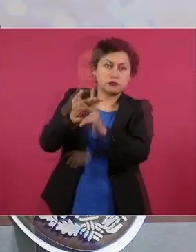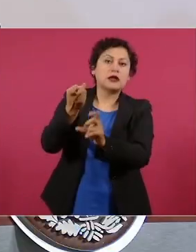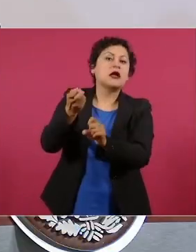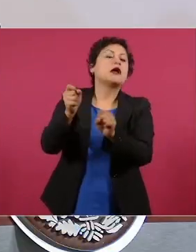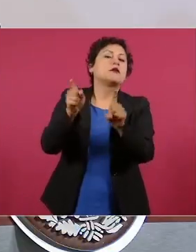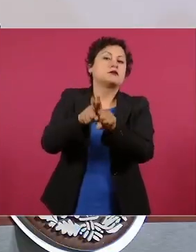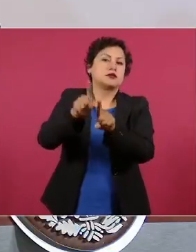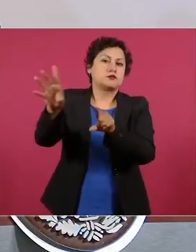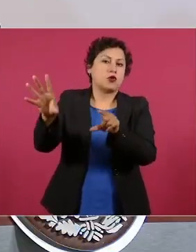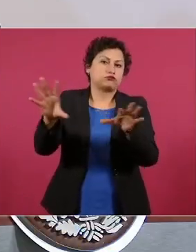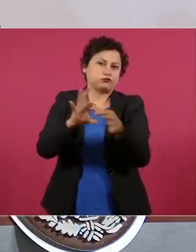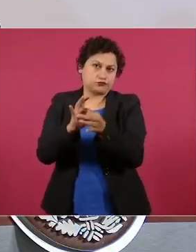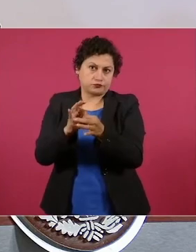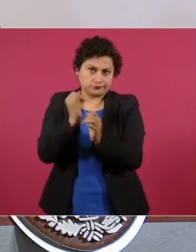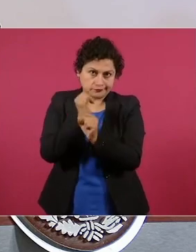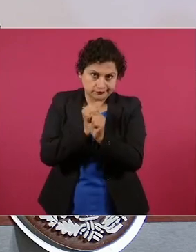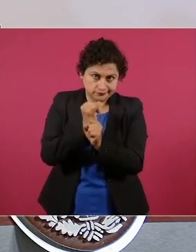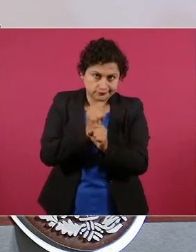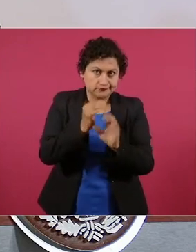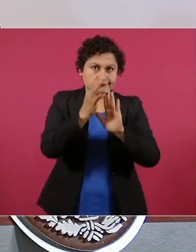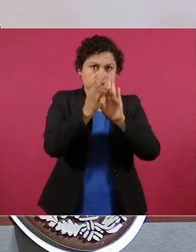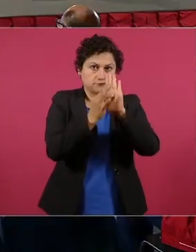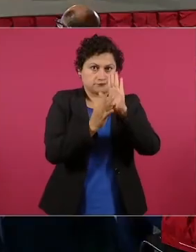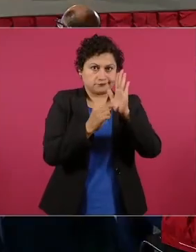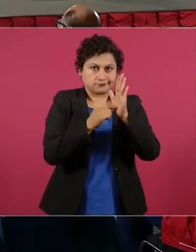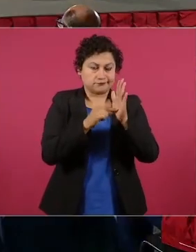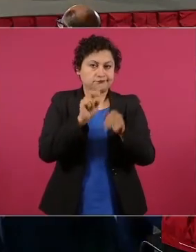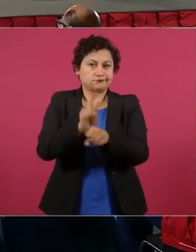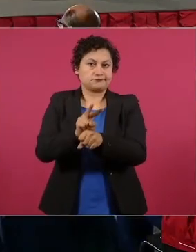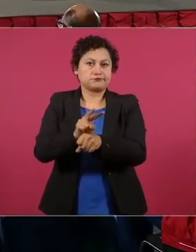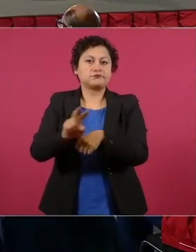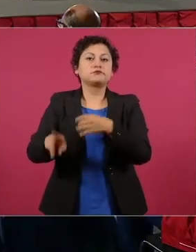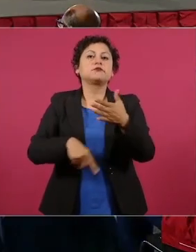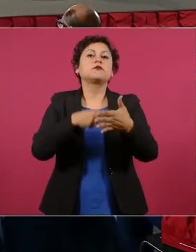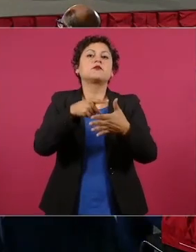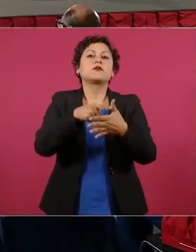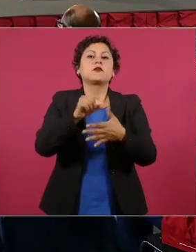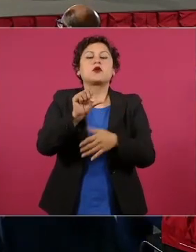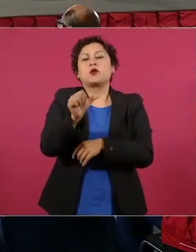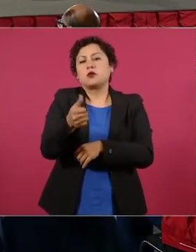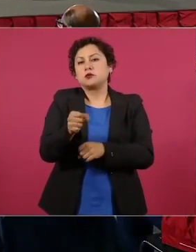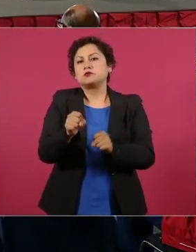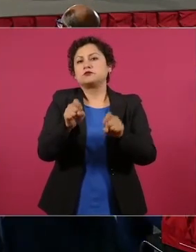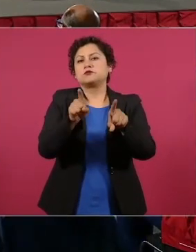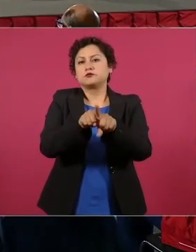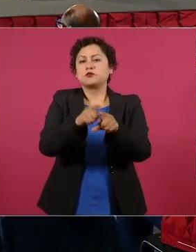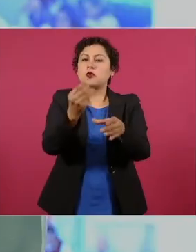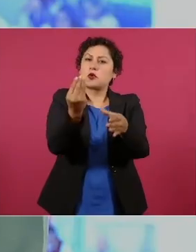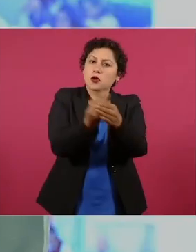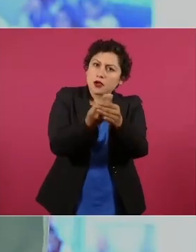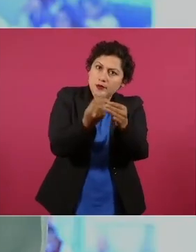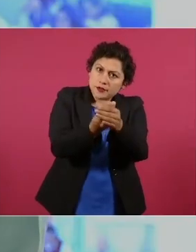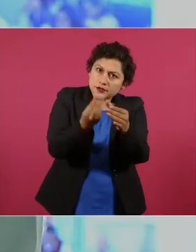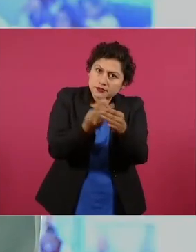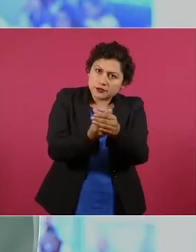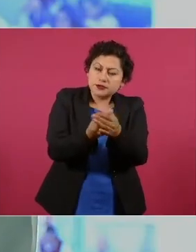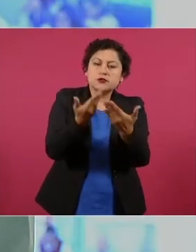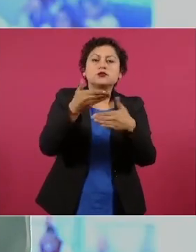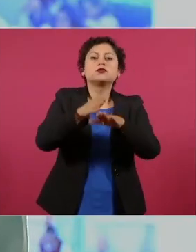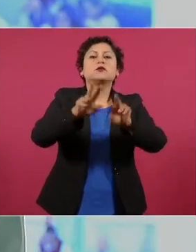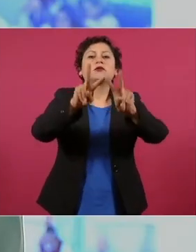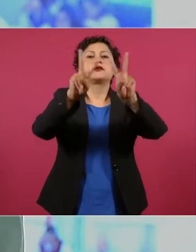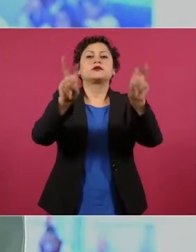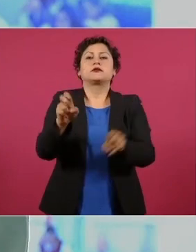Otro tema es la impartición de capacitaciones mensuales sobre perspectiva de género